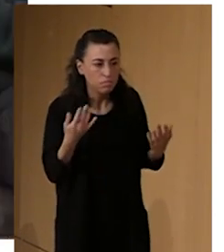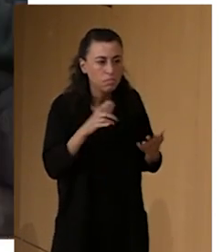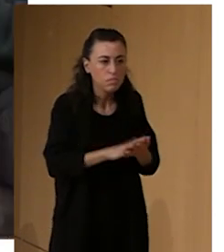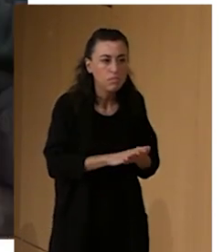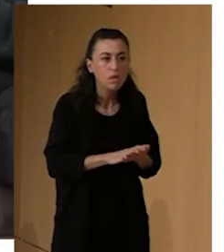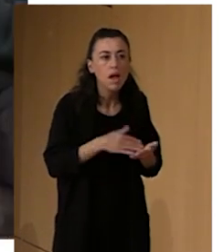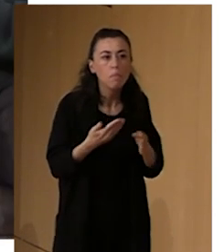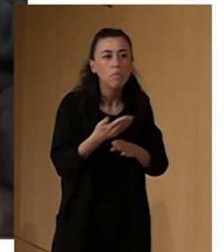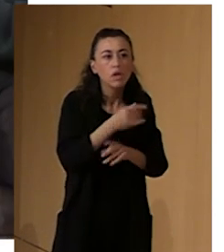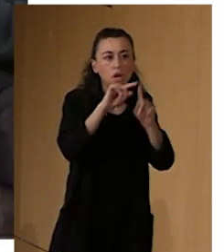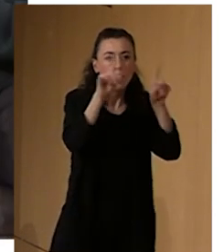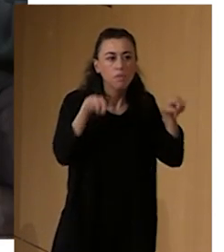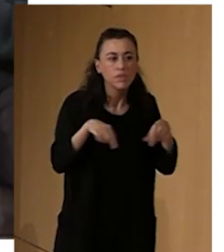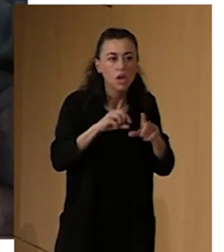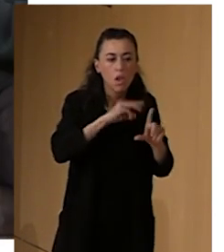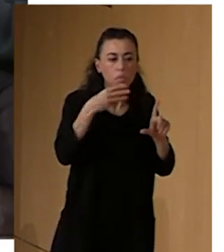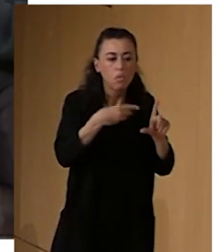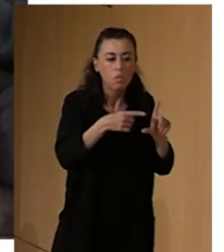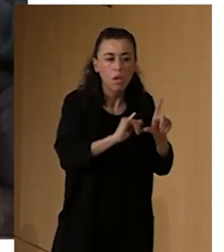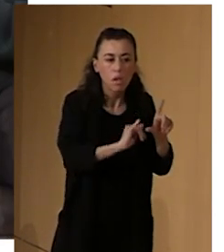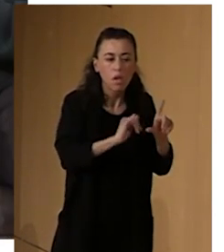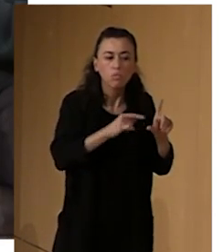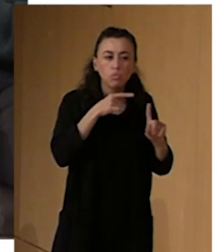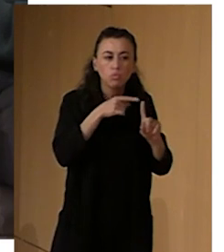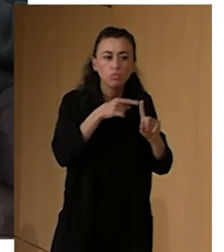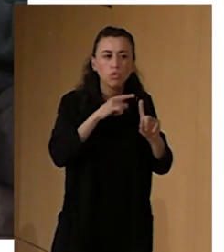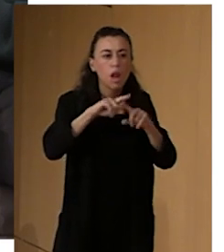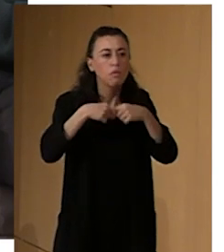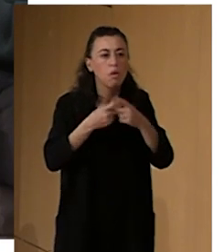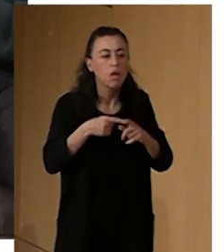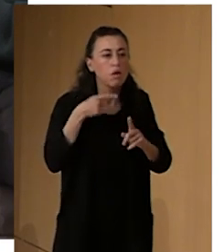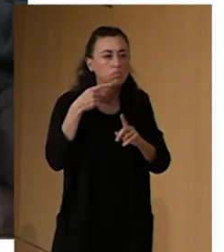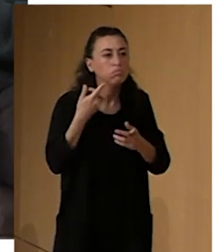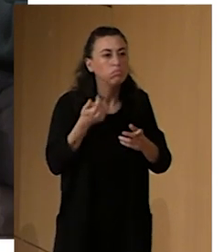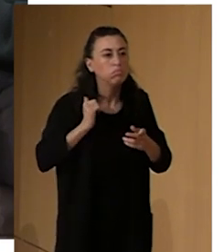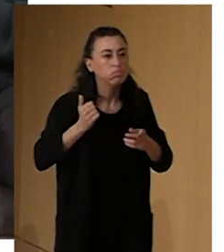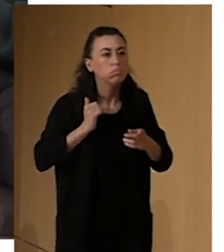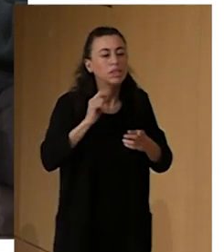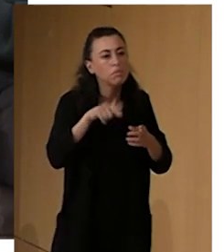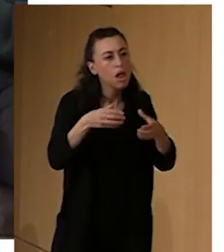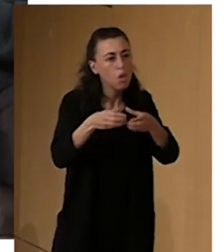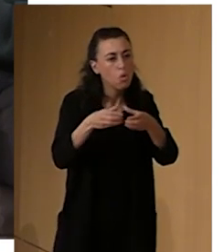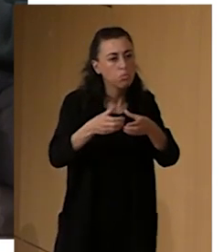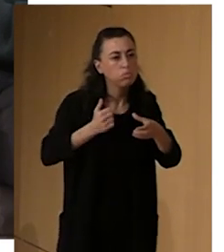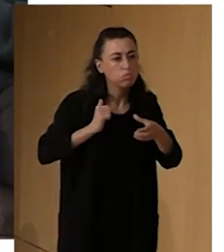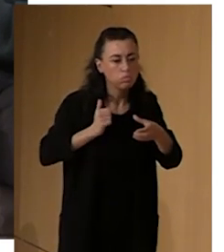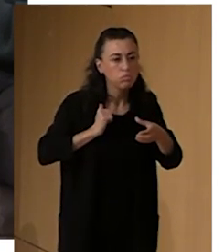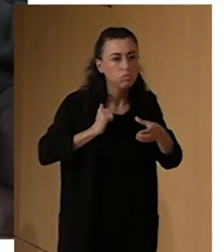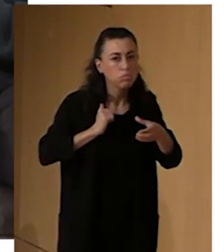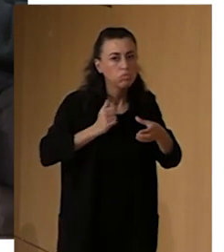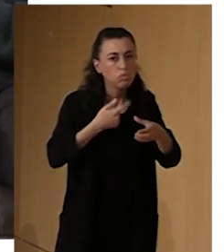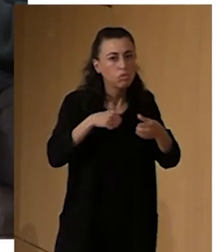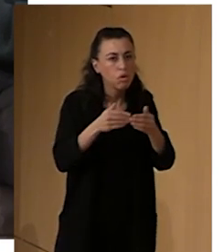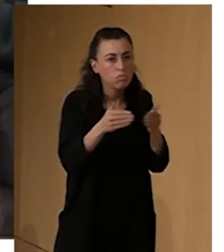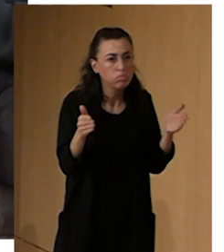fichas que están en la página web y que son muy útiles que la utilizan las familias y también los grupos porque lo hemos abierto a que también pueda